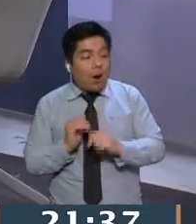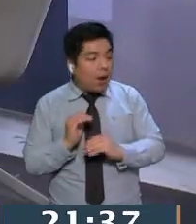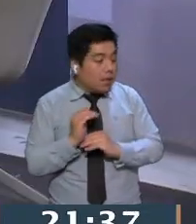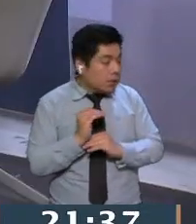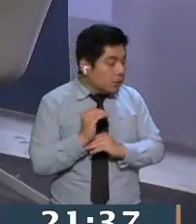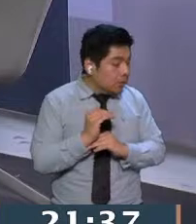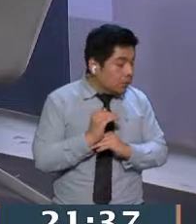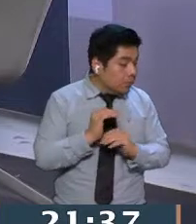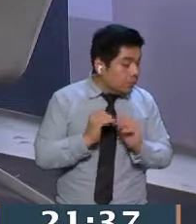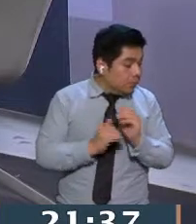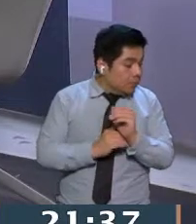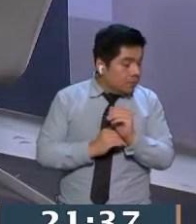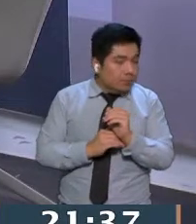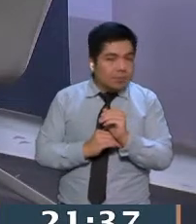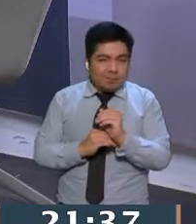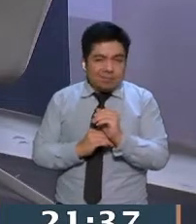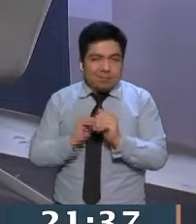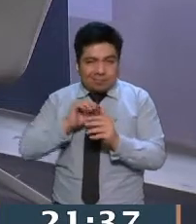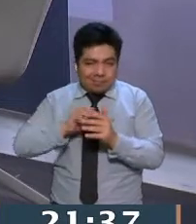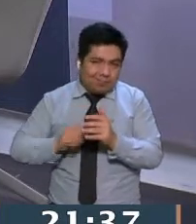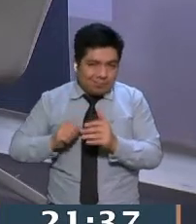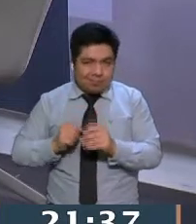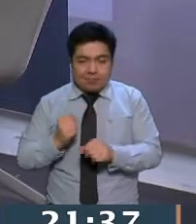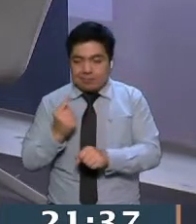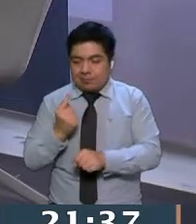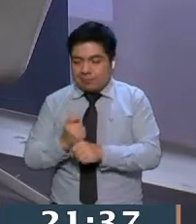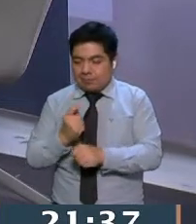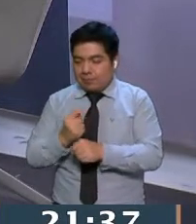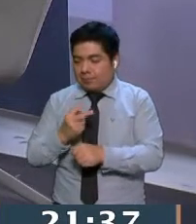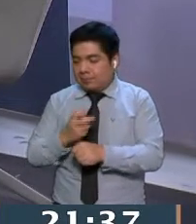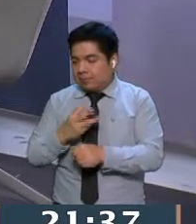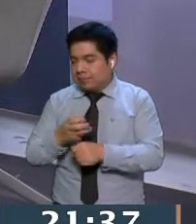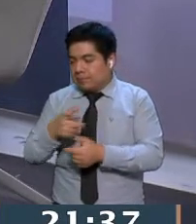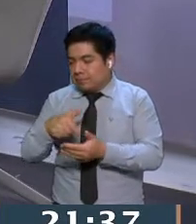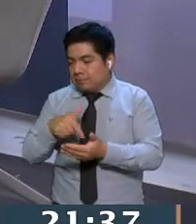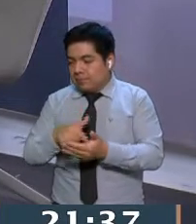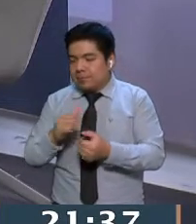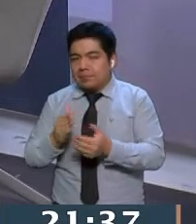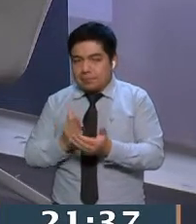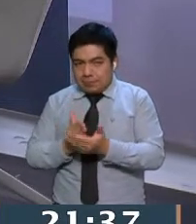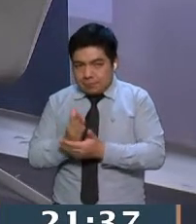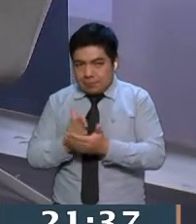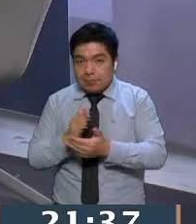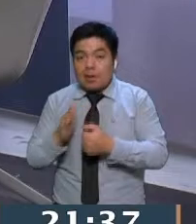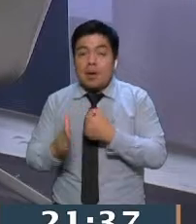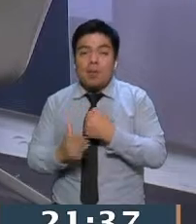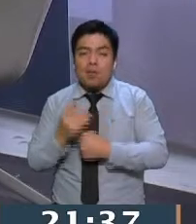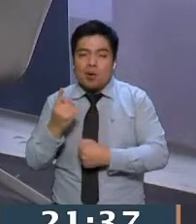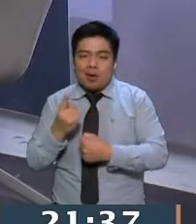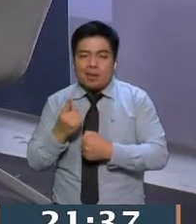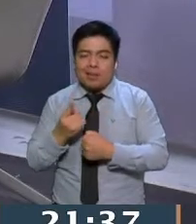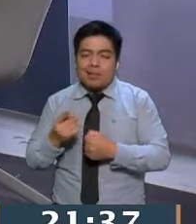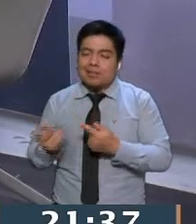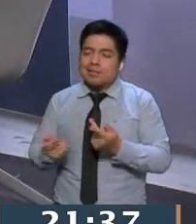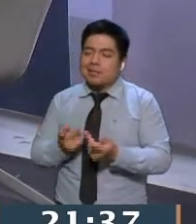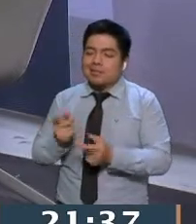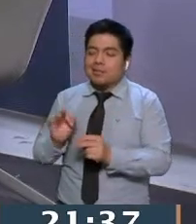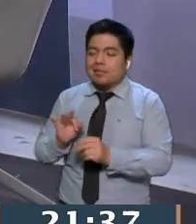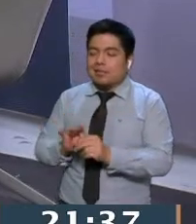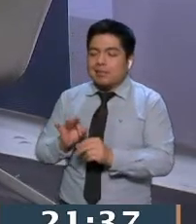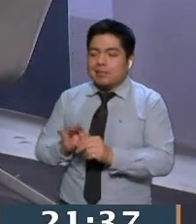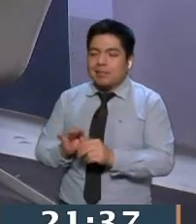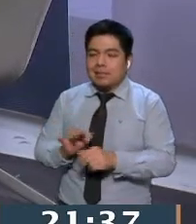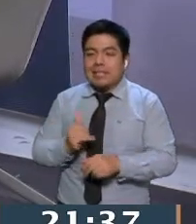los primeros lugares y que sabemos que tienen la mayor oportunidad de entrar porque se designan por la vía de los votos obtenidos, Okay, ¿no? nada